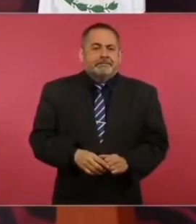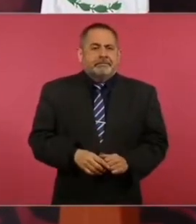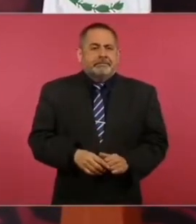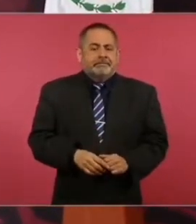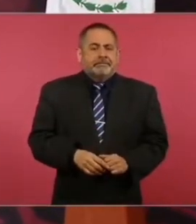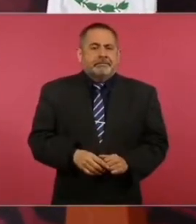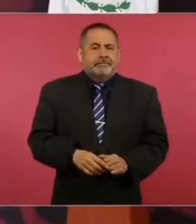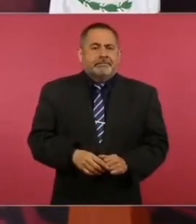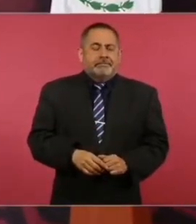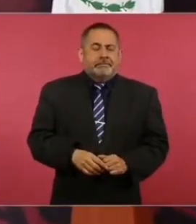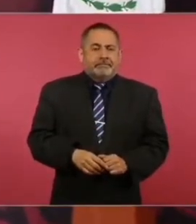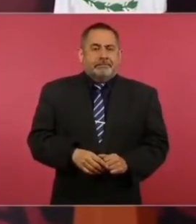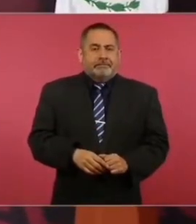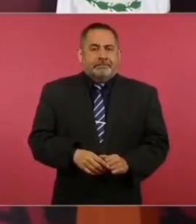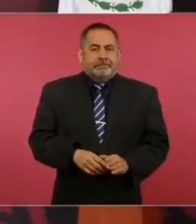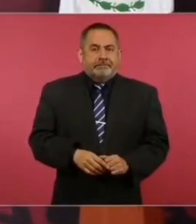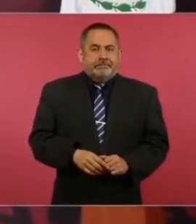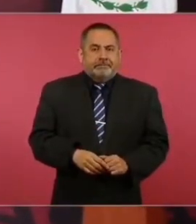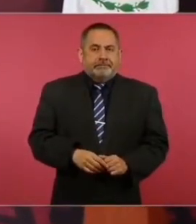¿cómo